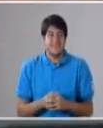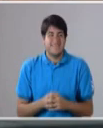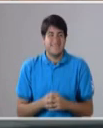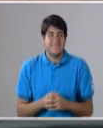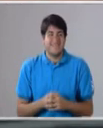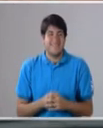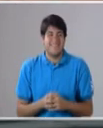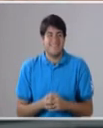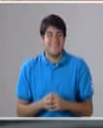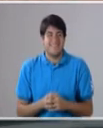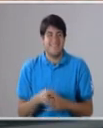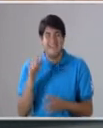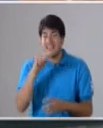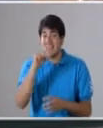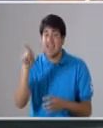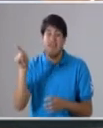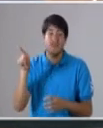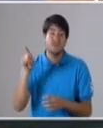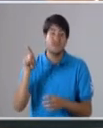Y